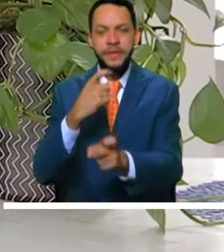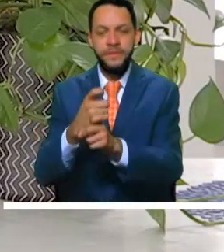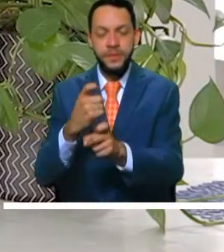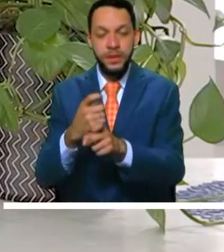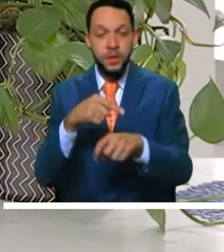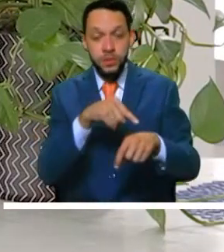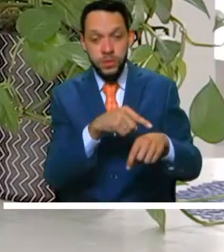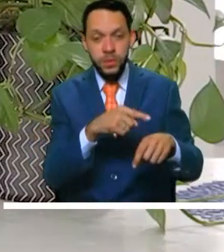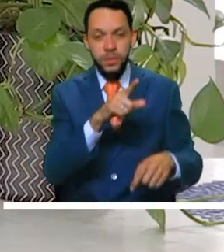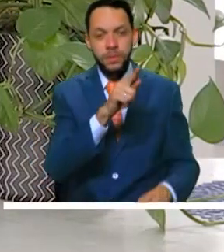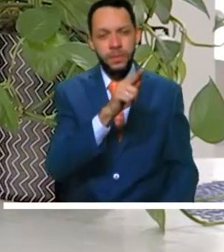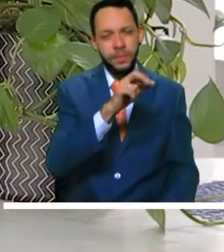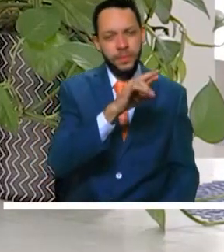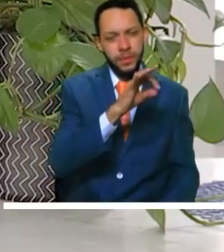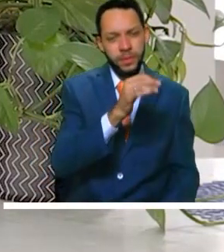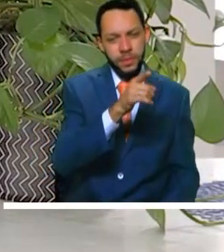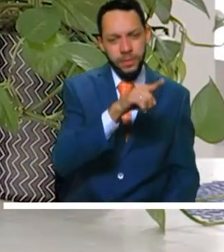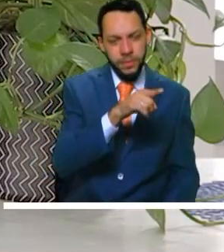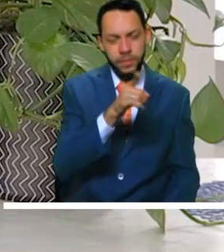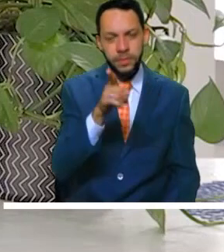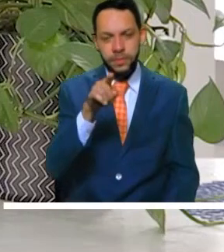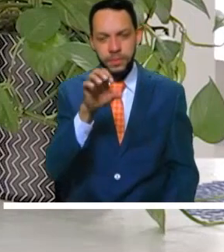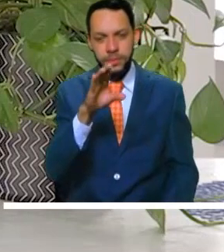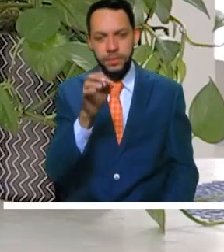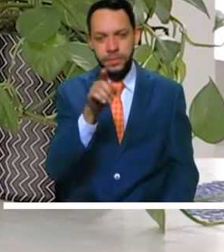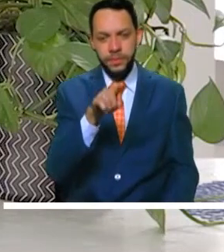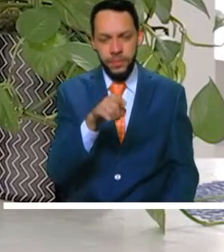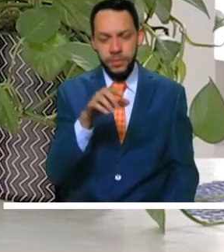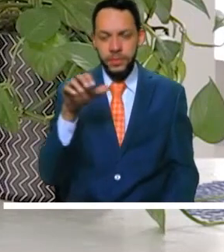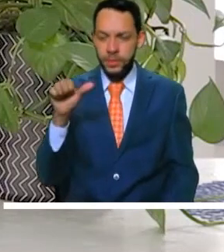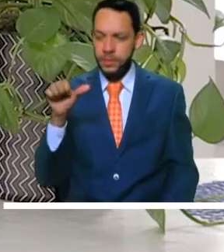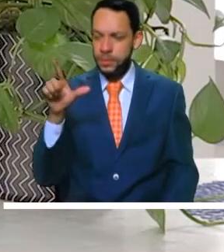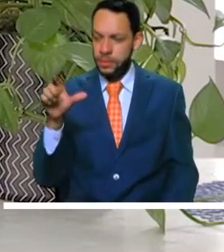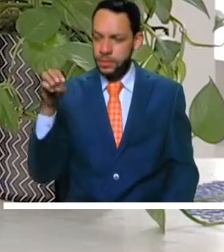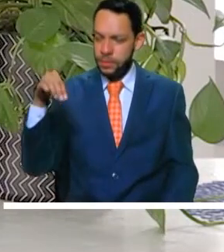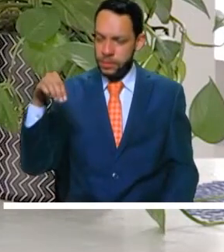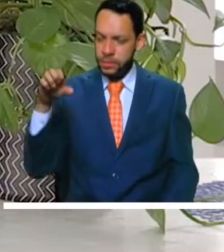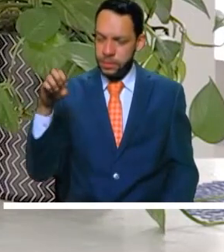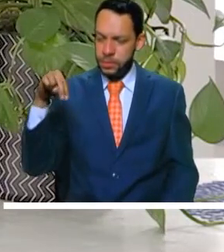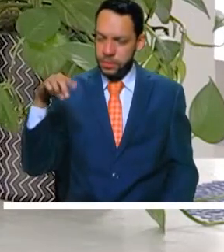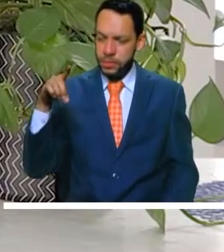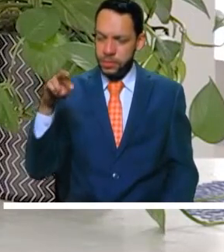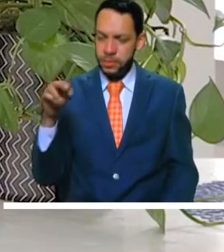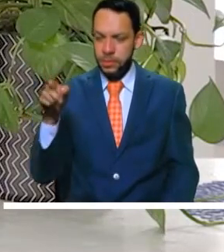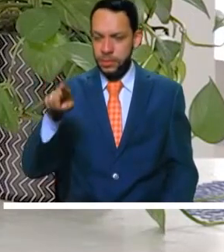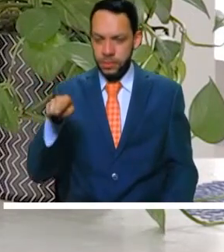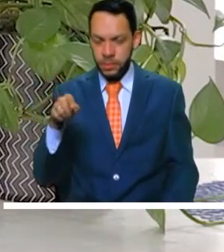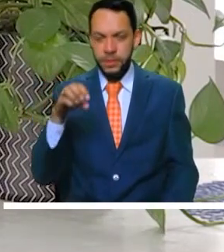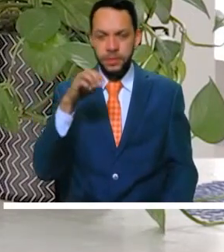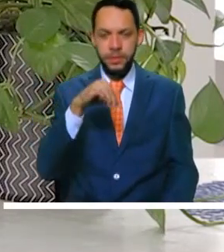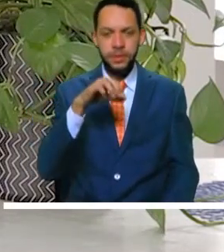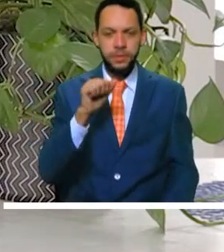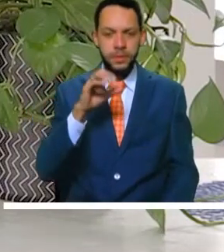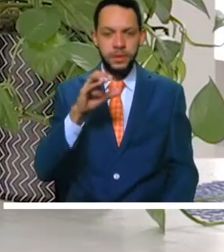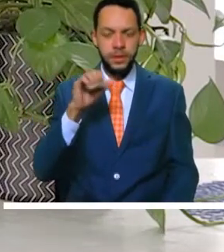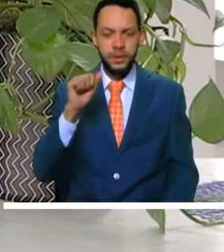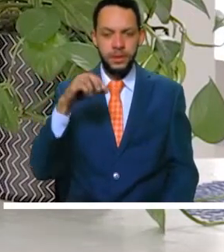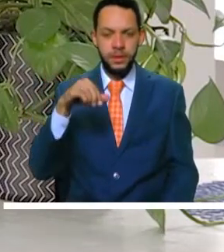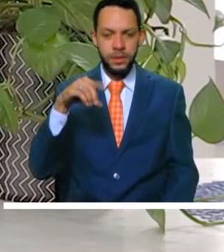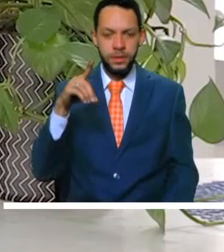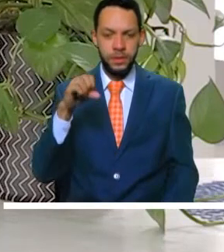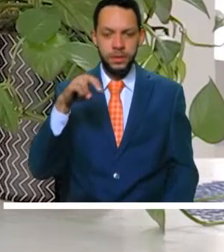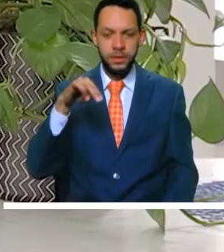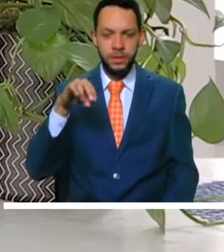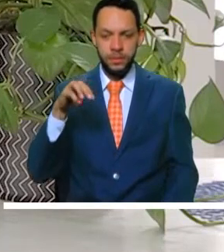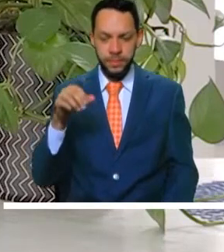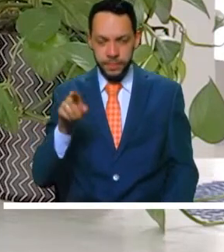los frutos secos hablamos de las almendras, de las macadamias, de los pistachos, de las nueces, a excepción